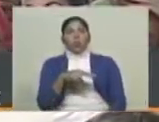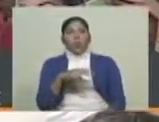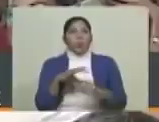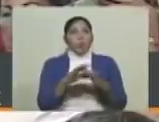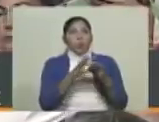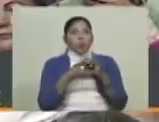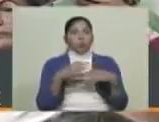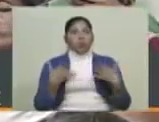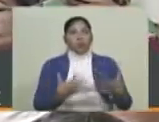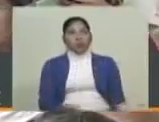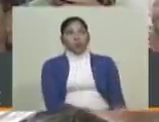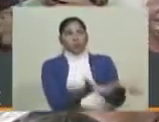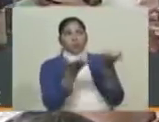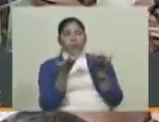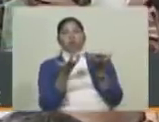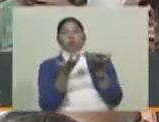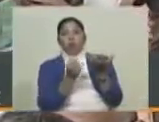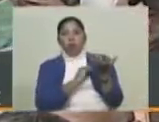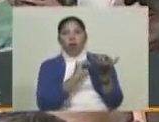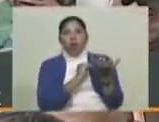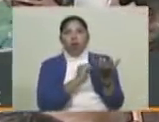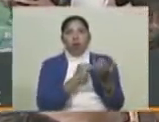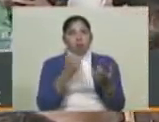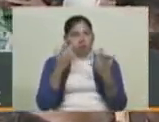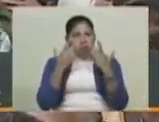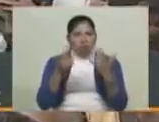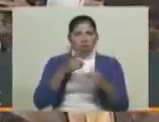unidos. Vean lo que está ocurriendo en Brasil.